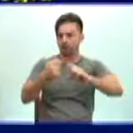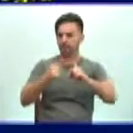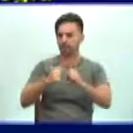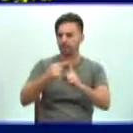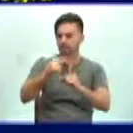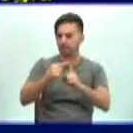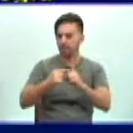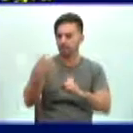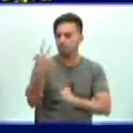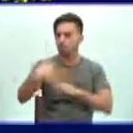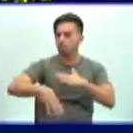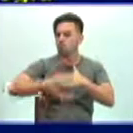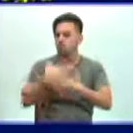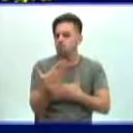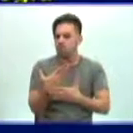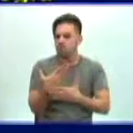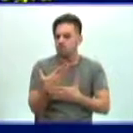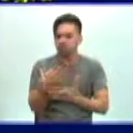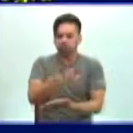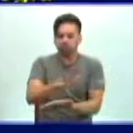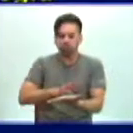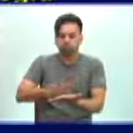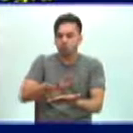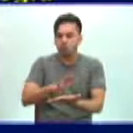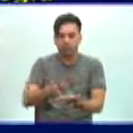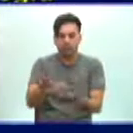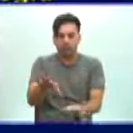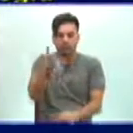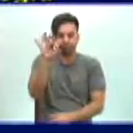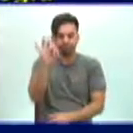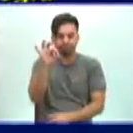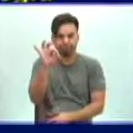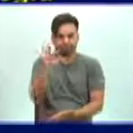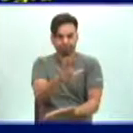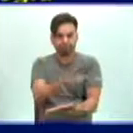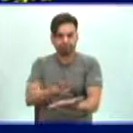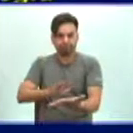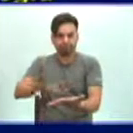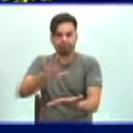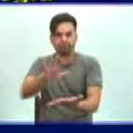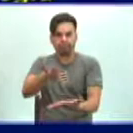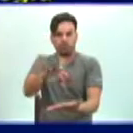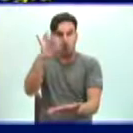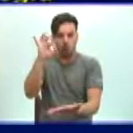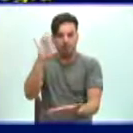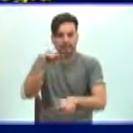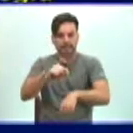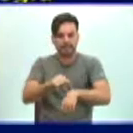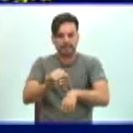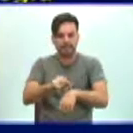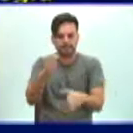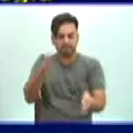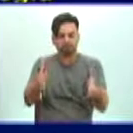día determinado y en un lugar determinado, estamos hablando de tiempo atmosférico.